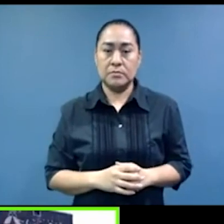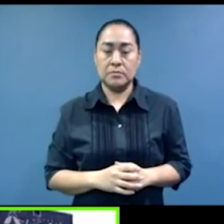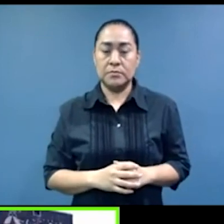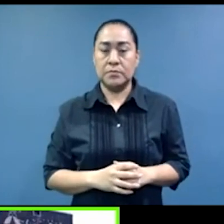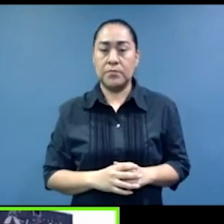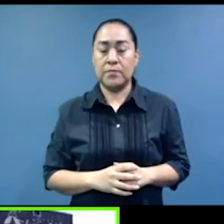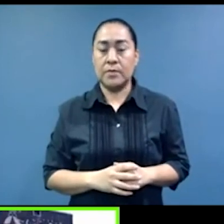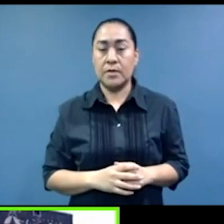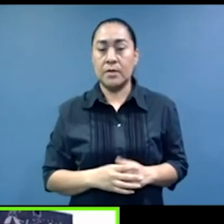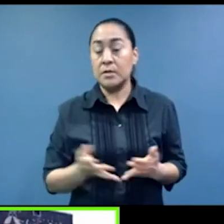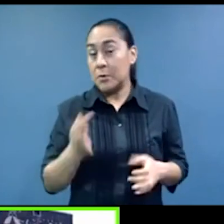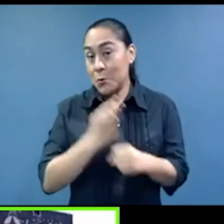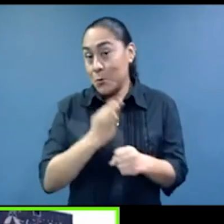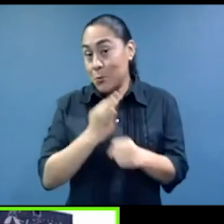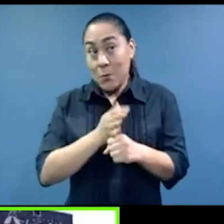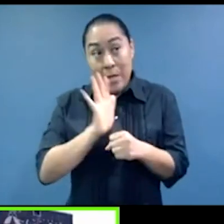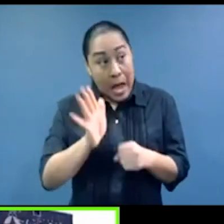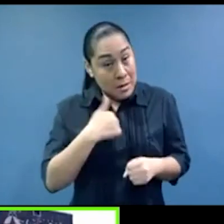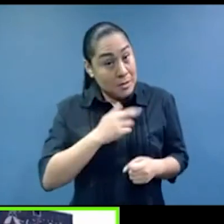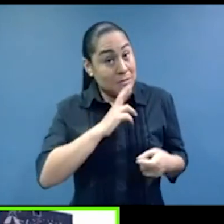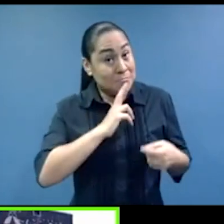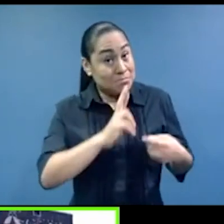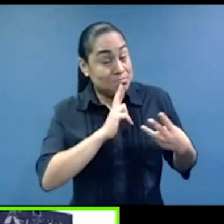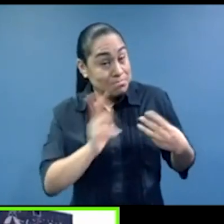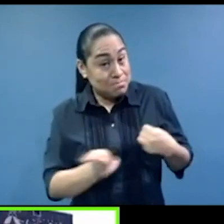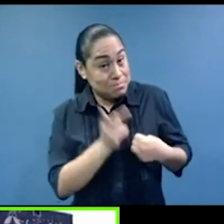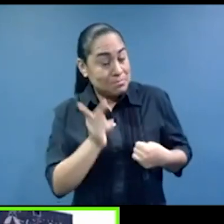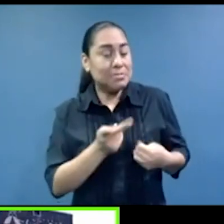sé si ya contesté todas las preguntas, pero aclaro,